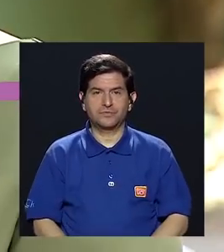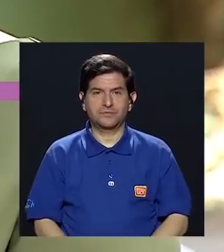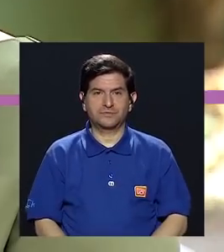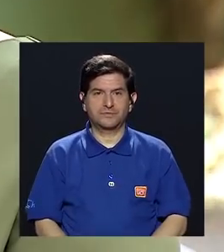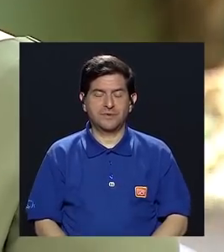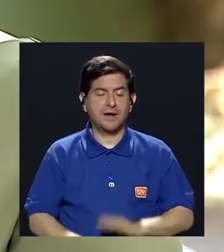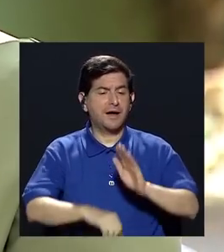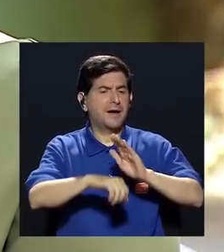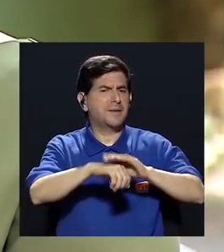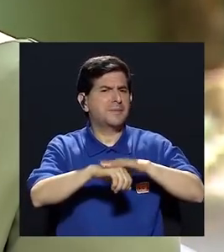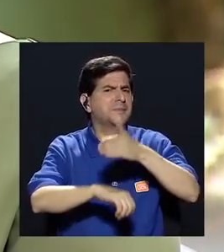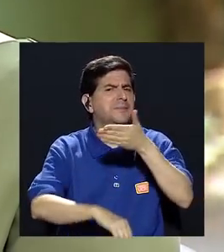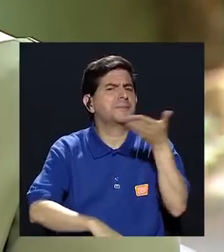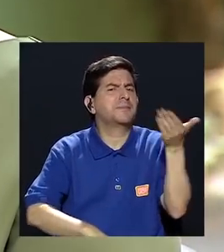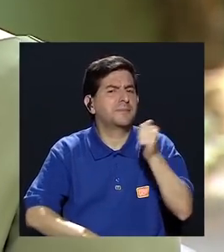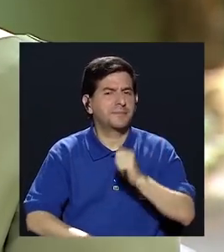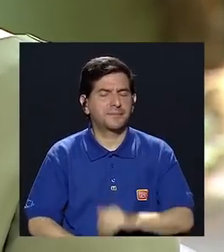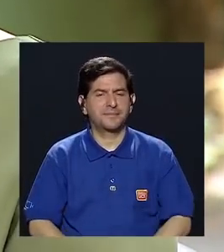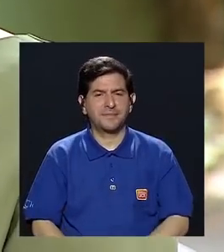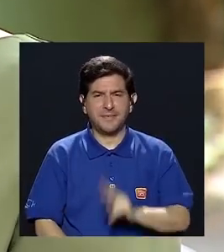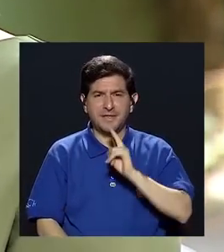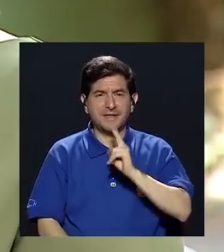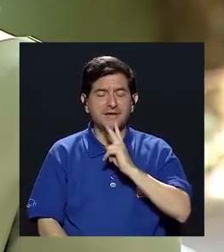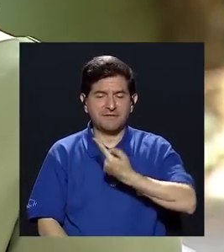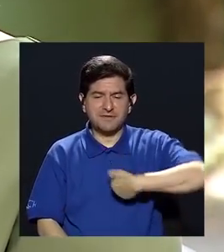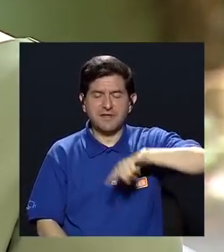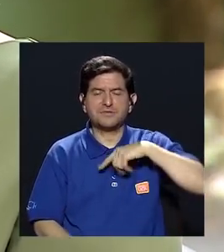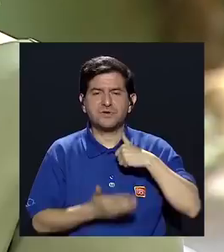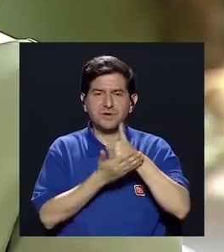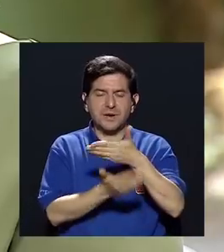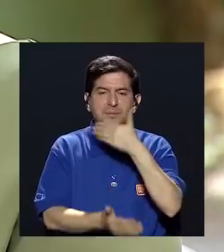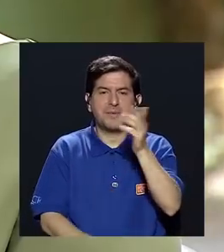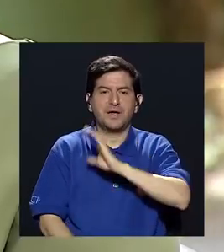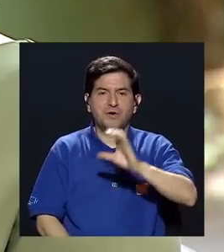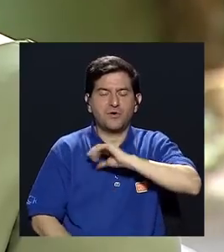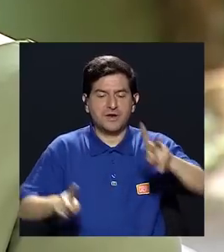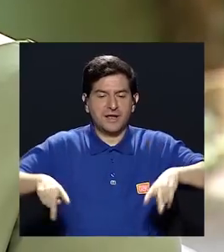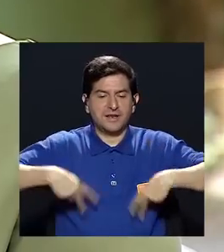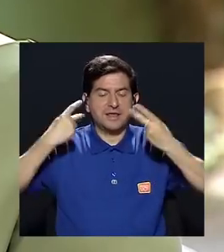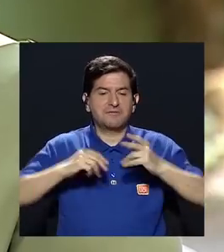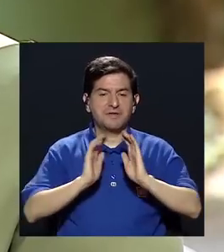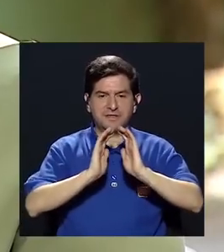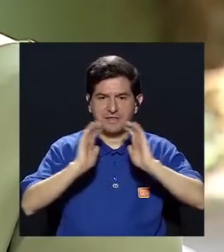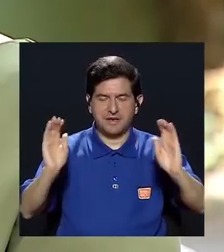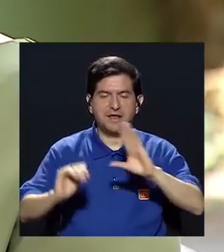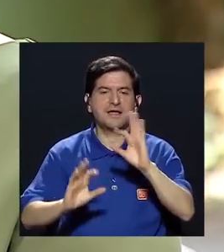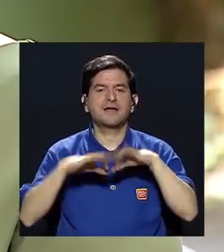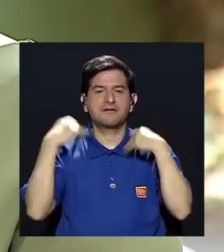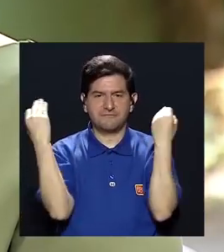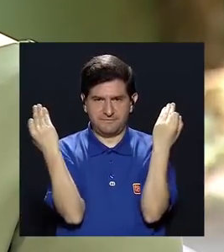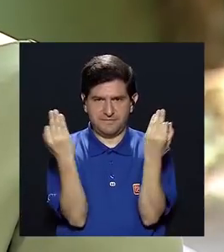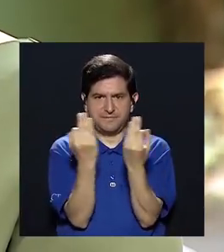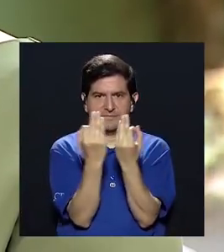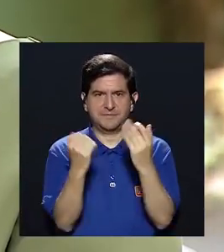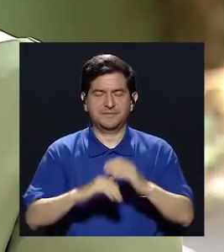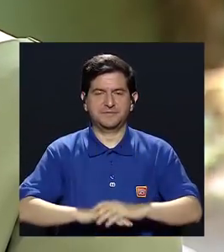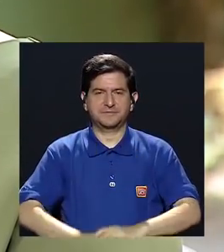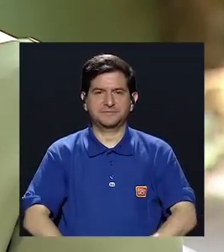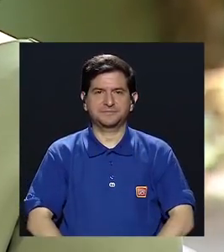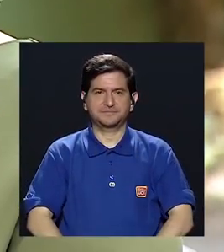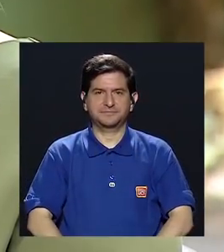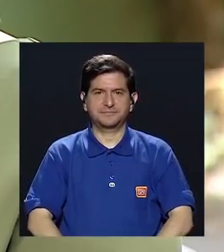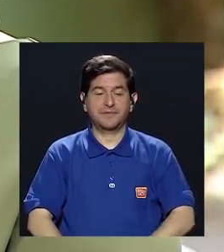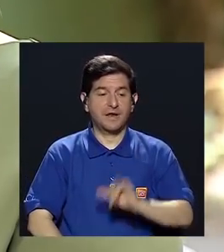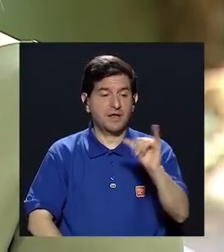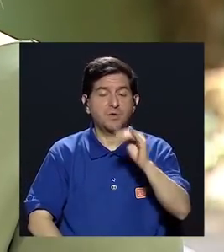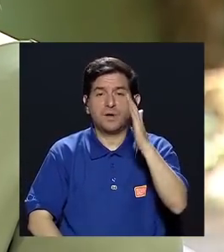Todo eso permite que realmente contribuyamos a mejorar la calidad de vida de estos chicos y de sus familias,